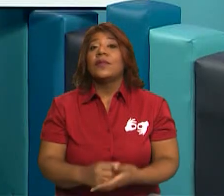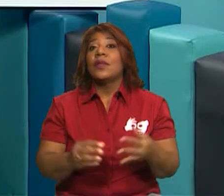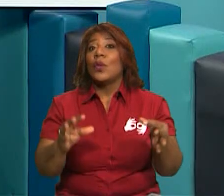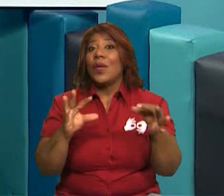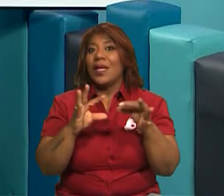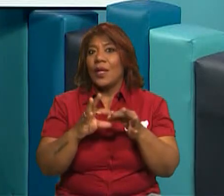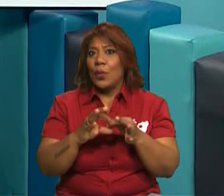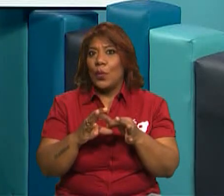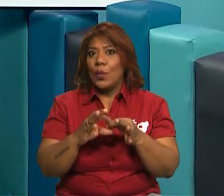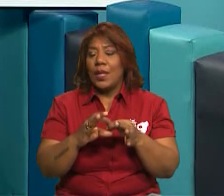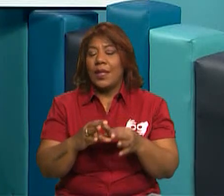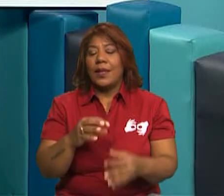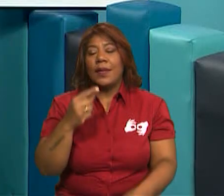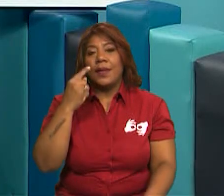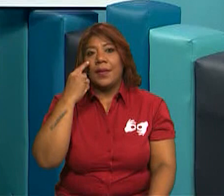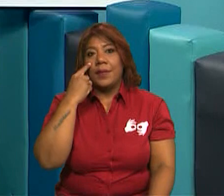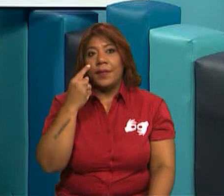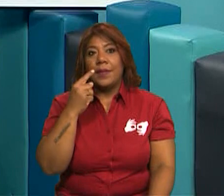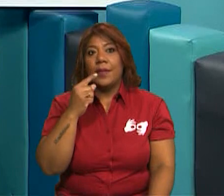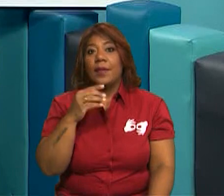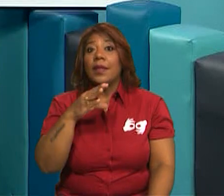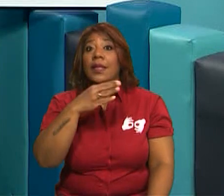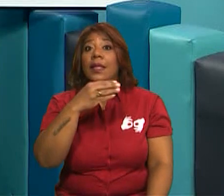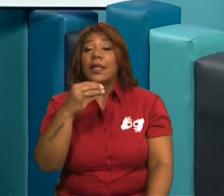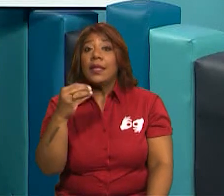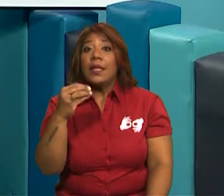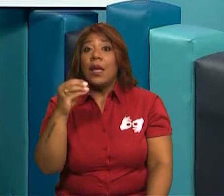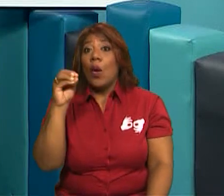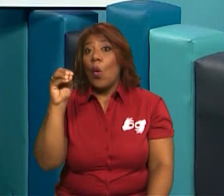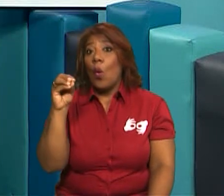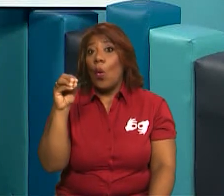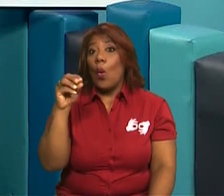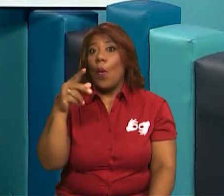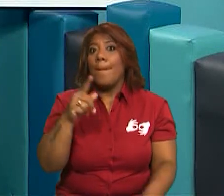Conjunciones, ejemplos y, o, pero.